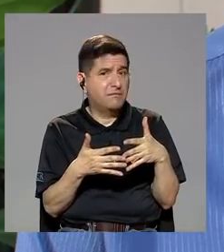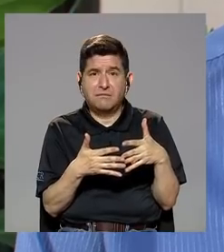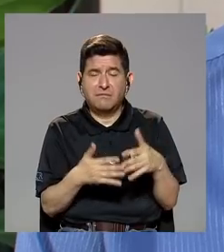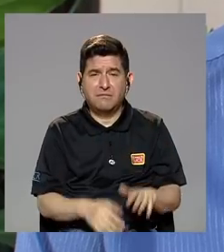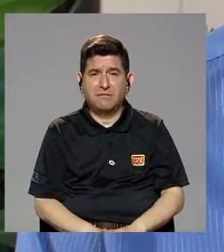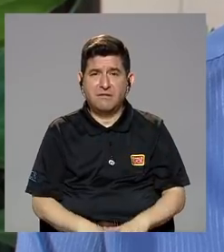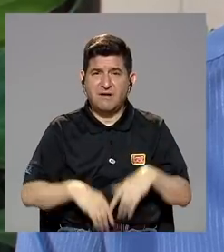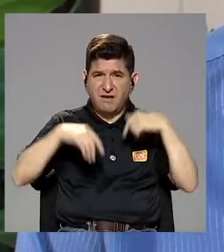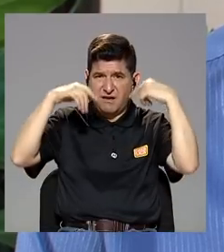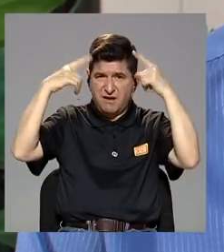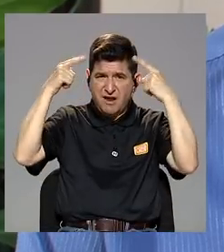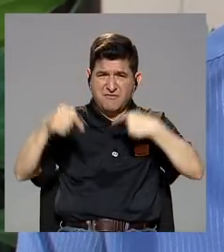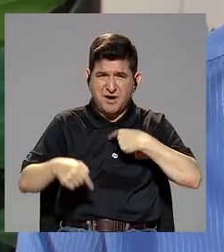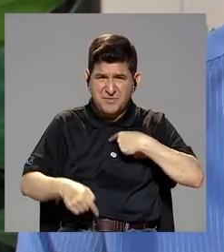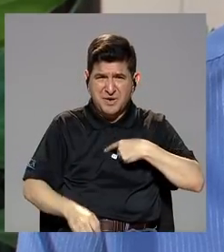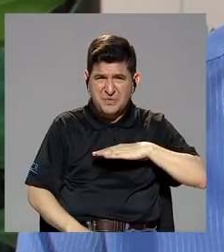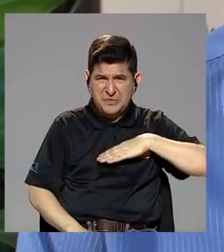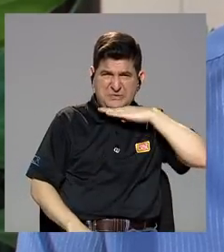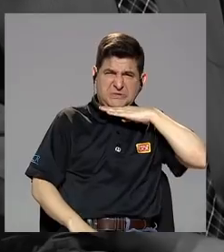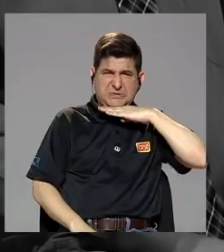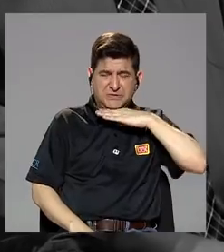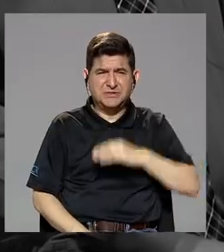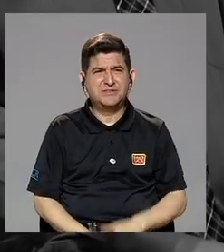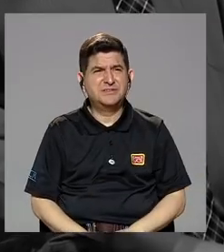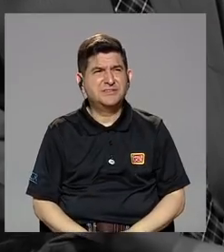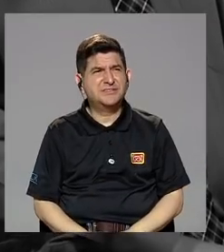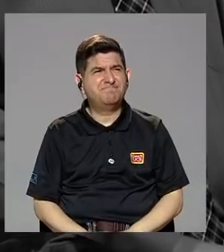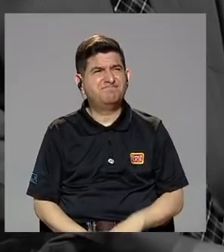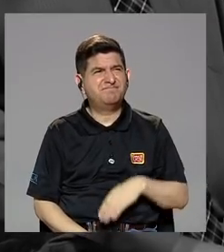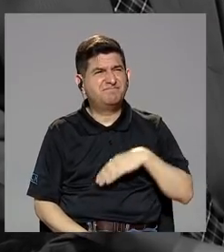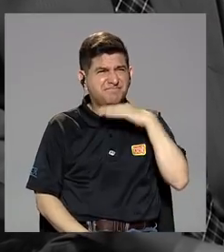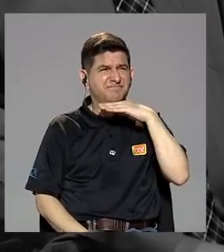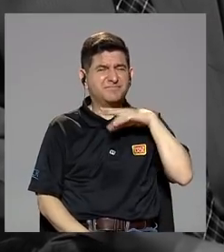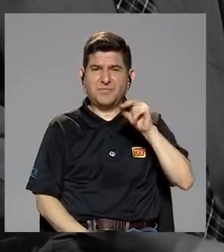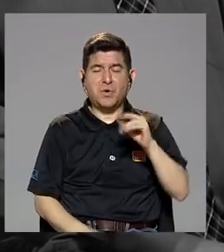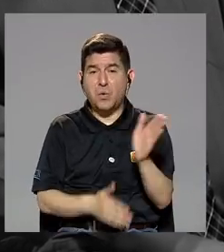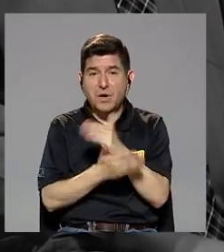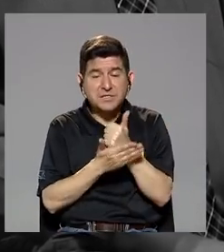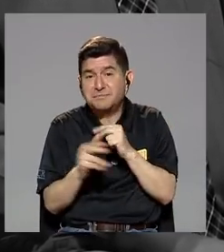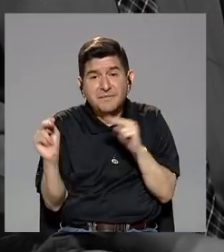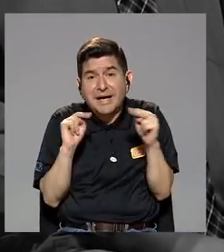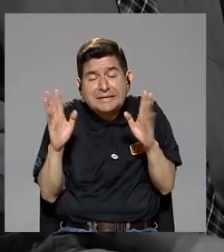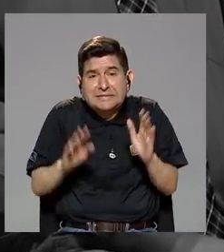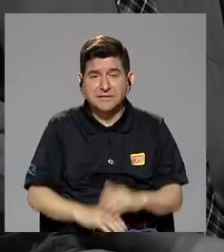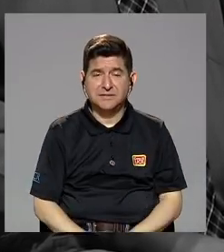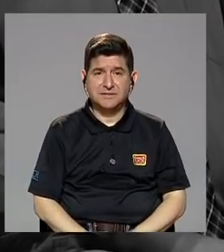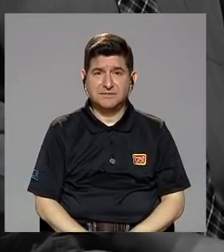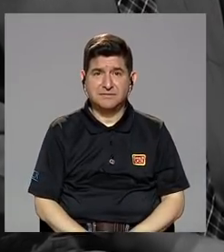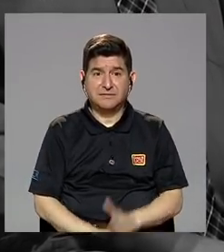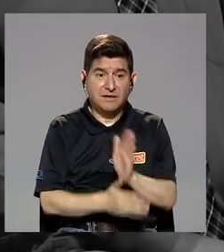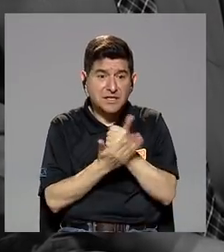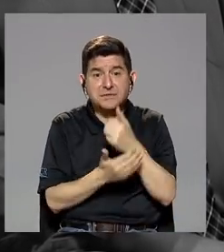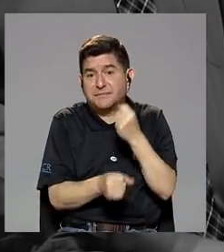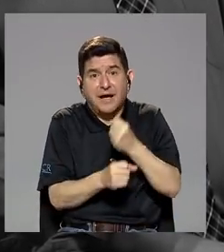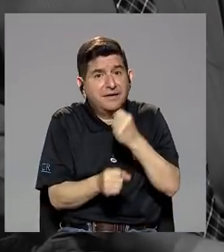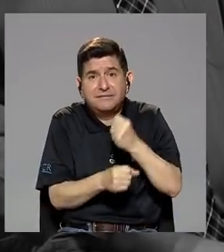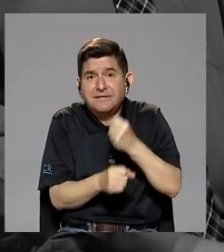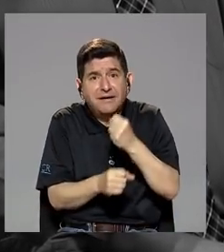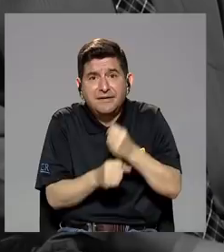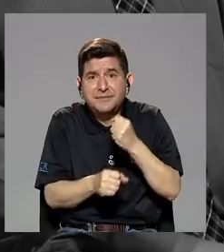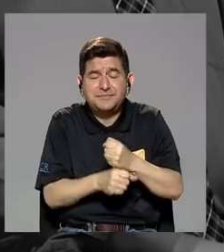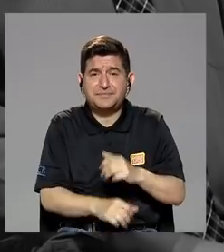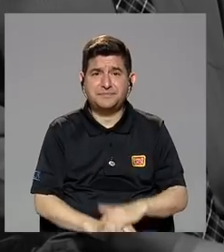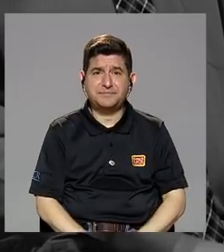llega a la fama opcional de a uno no es que te obtiene no es parte del negocio parte del trabajo